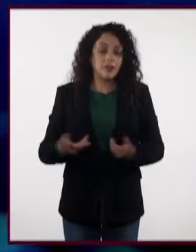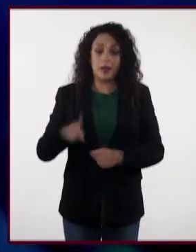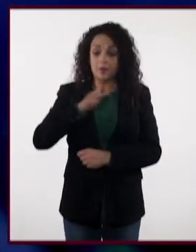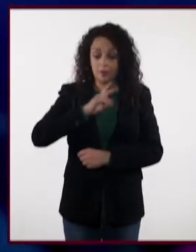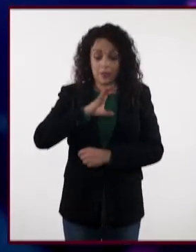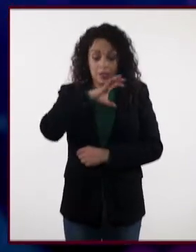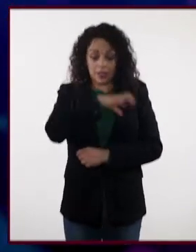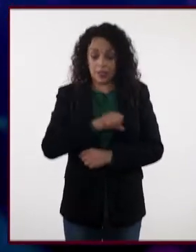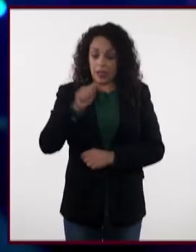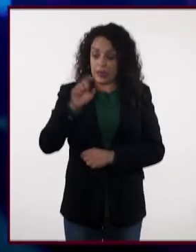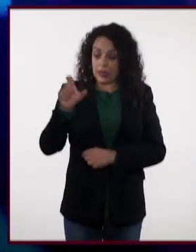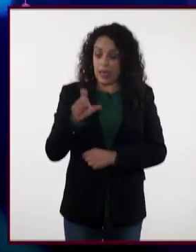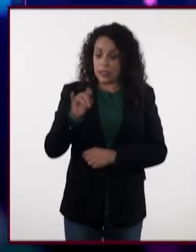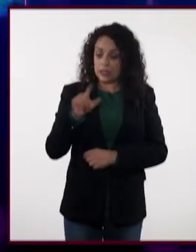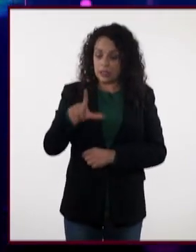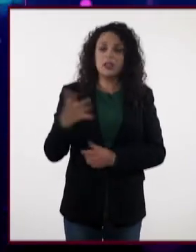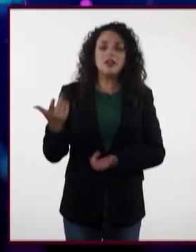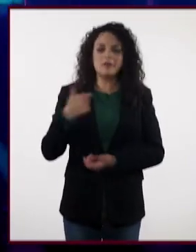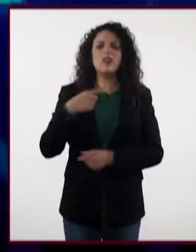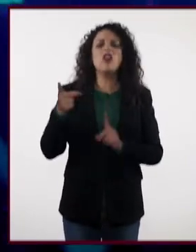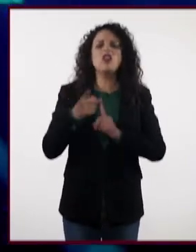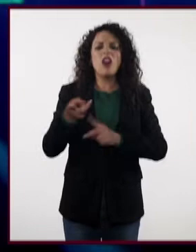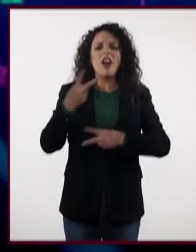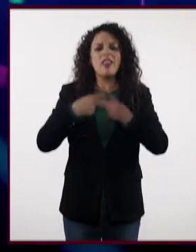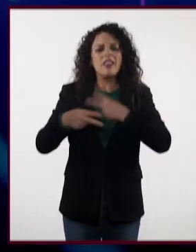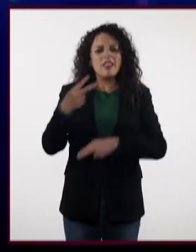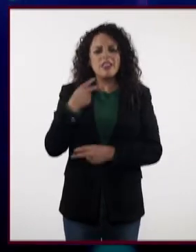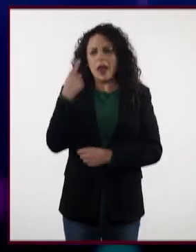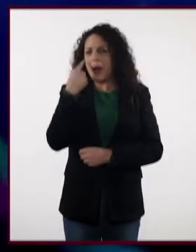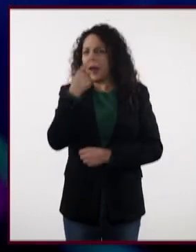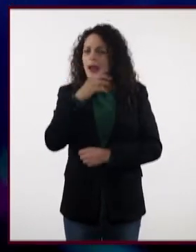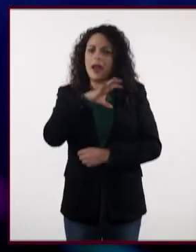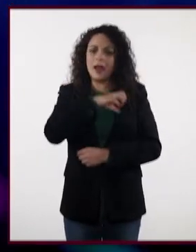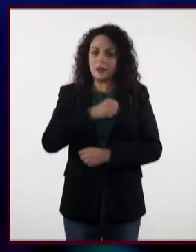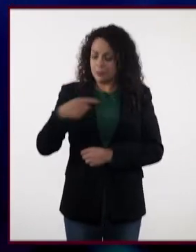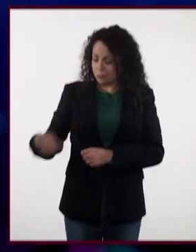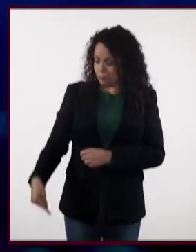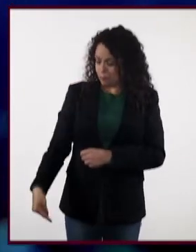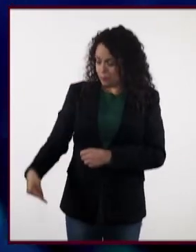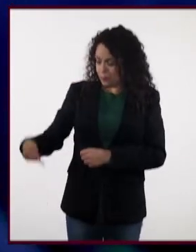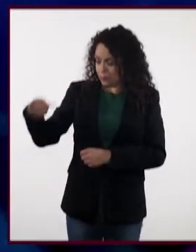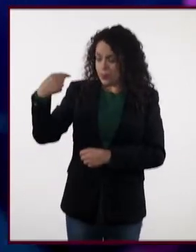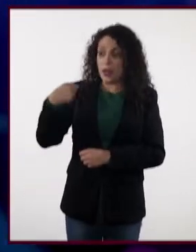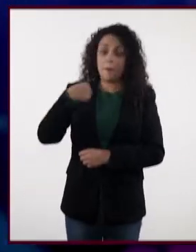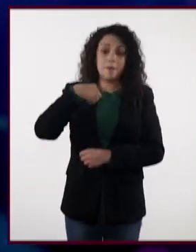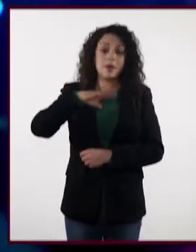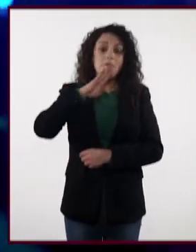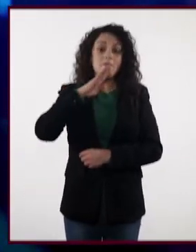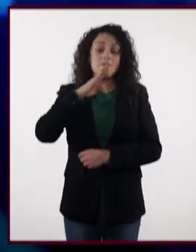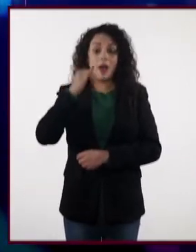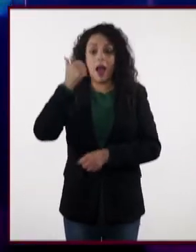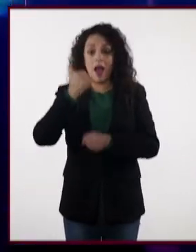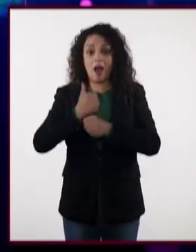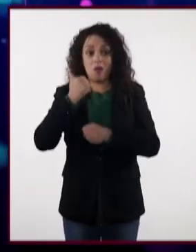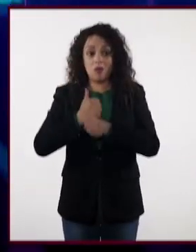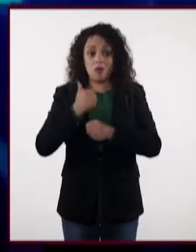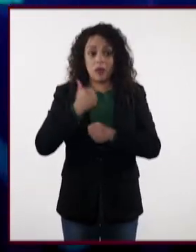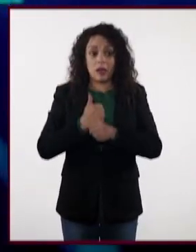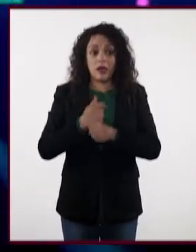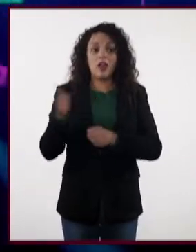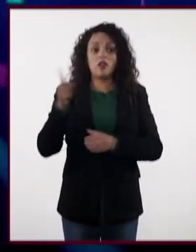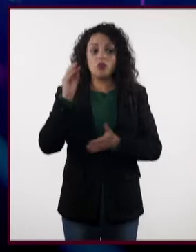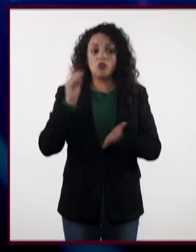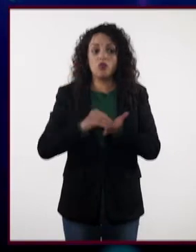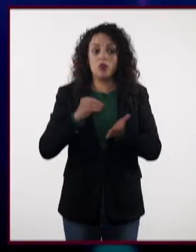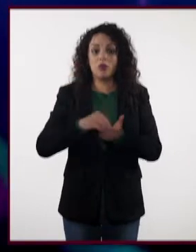textiles viene de, yo creo que desde chica, a lo mejor suena un poco cliché, pero crecí con una mamá y sobre todo una abuela que todavía